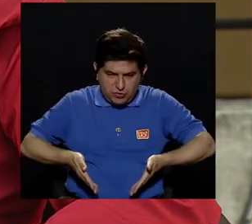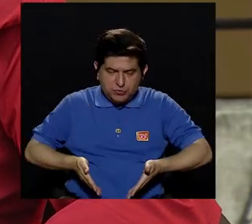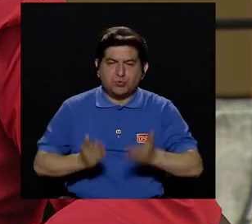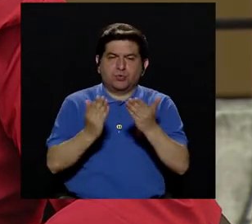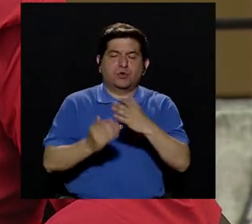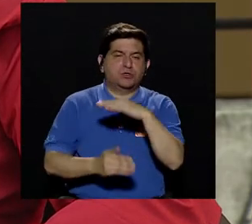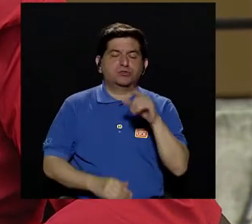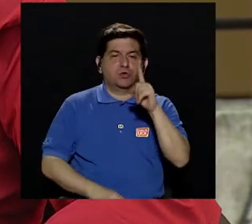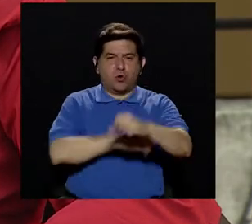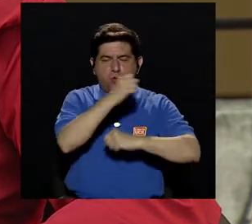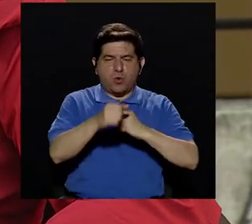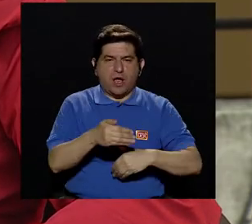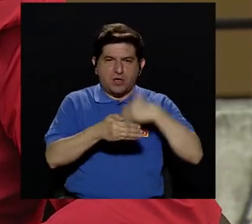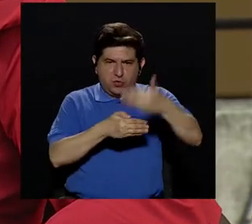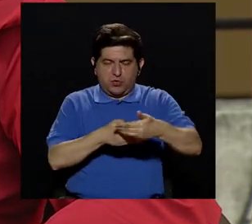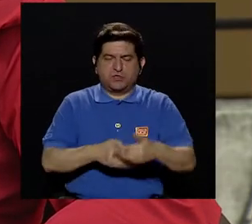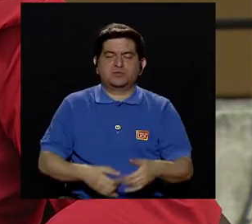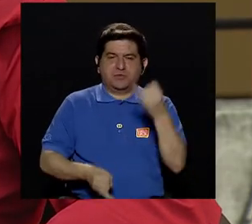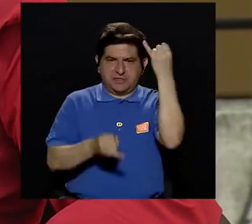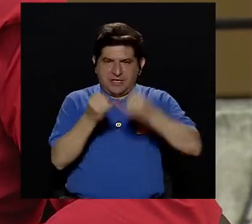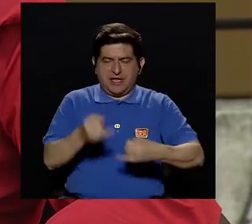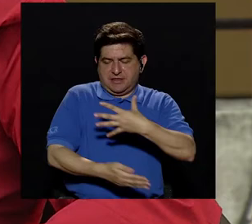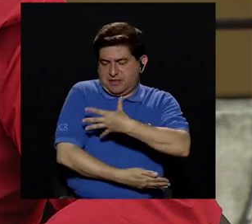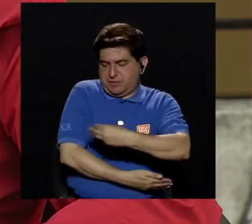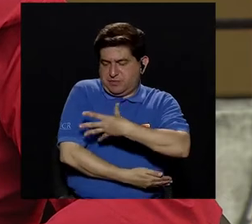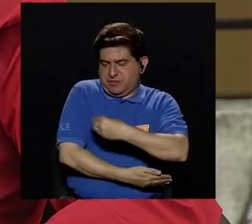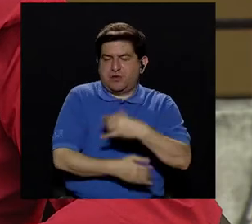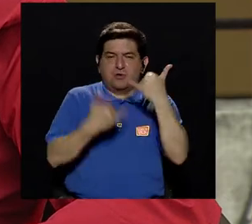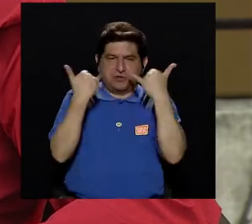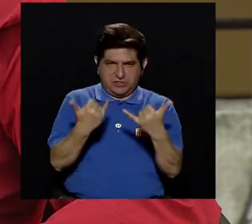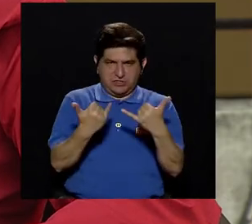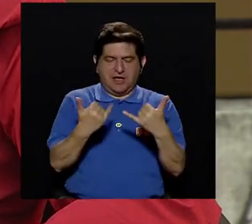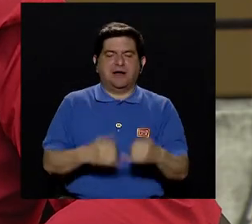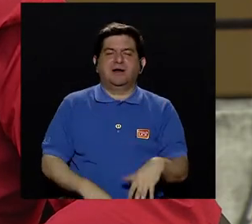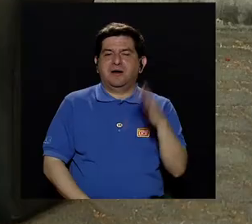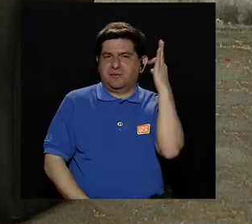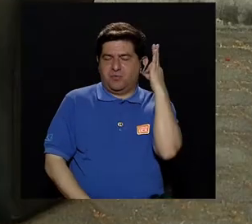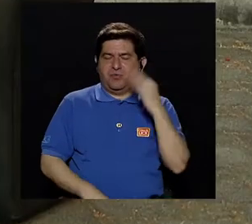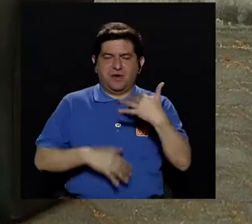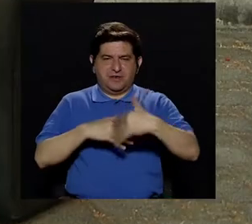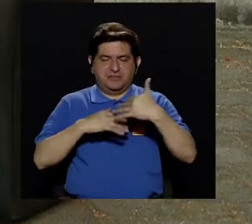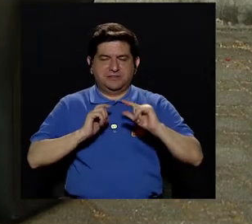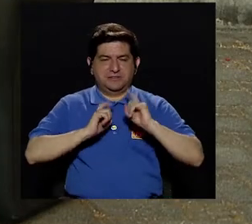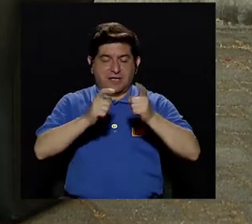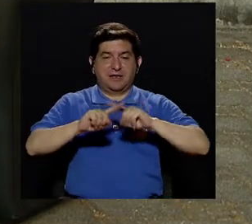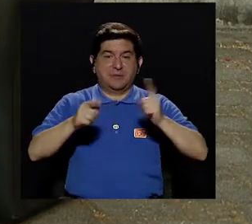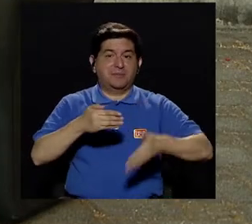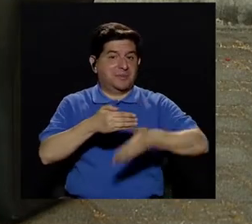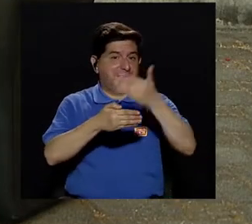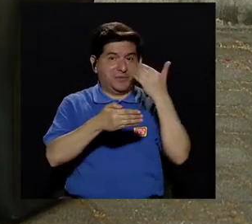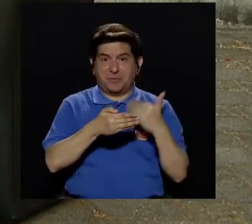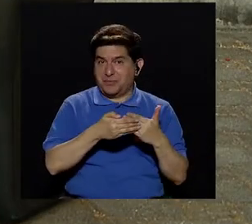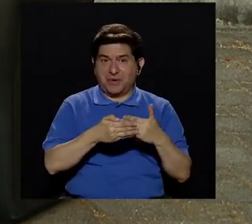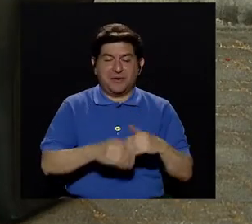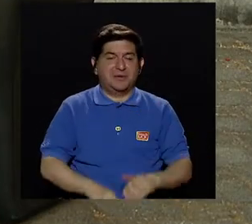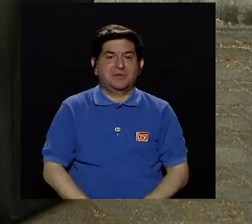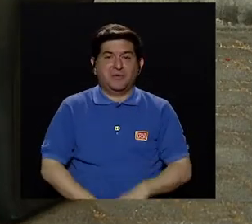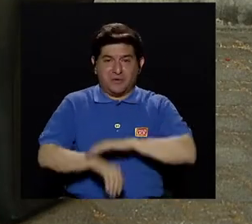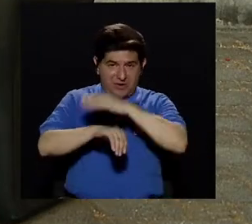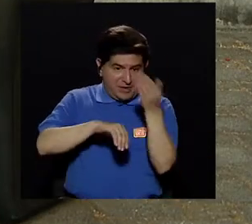dejó de darle de mamar al bebé, ya la mujer puede donar sangre. Pero las condiciones previas de lactancia y